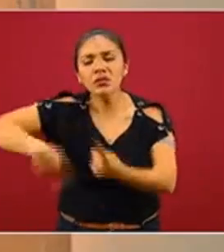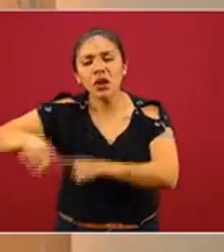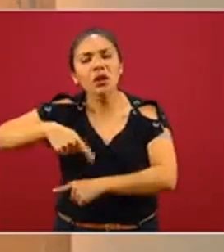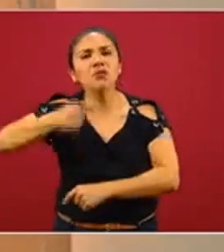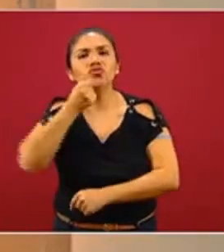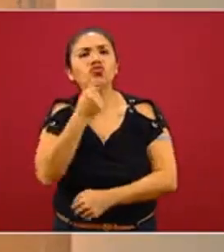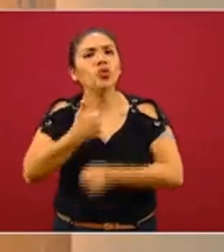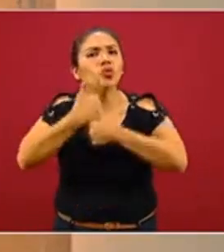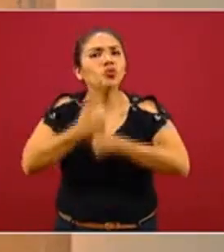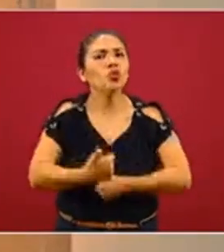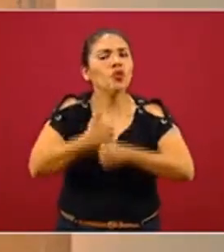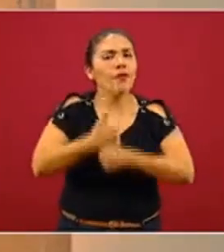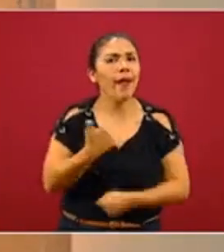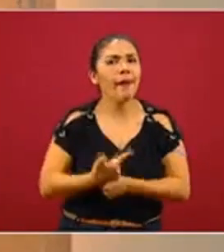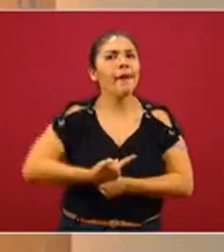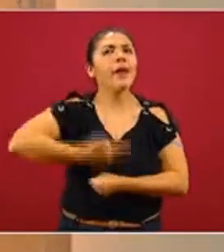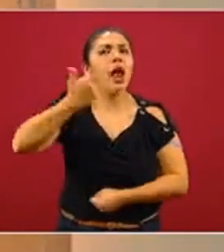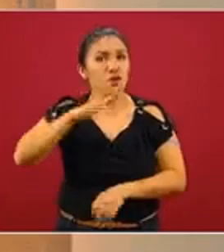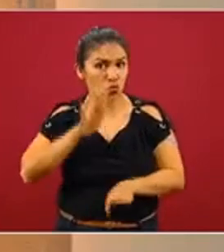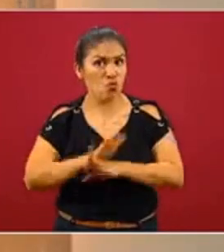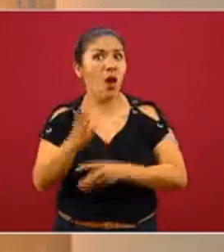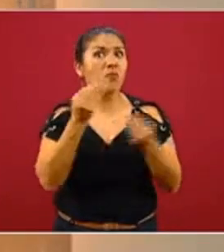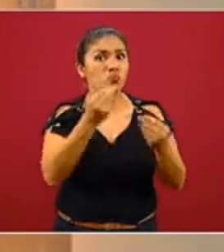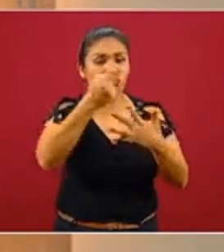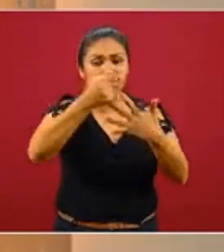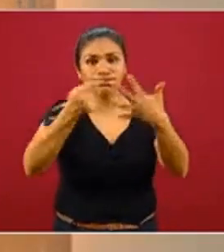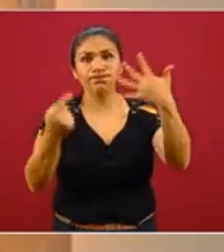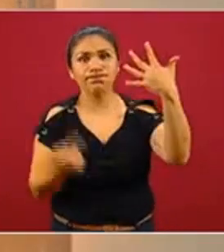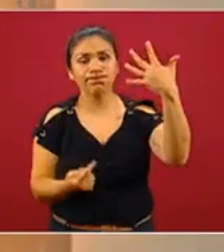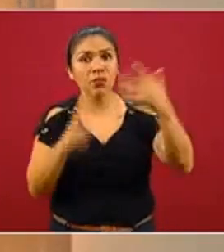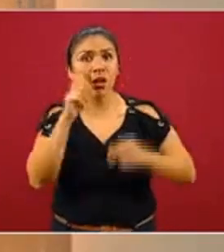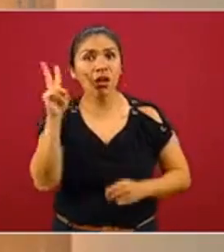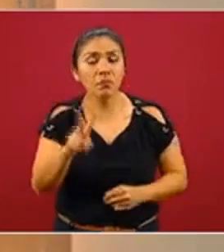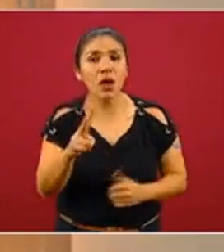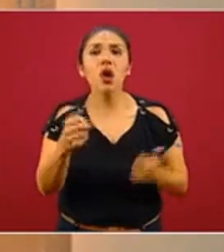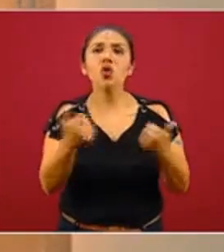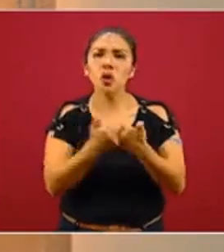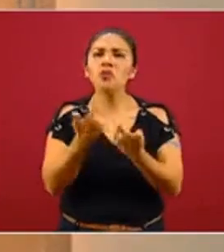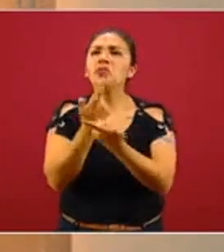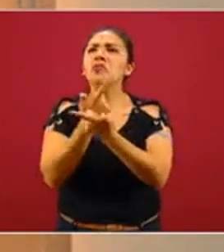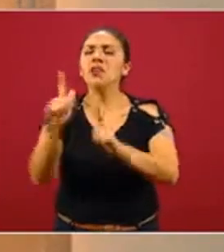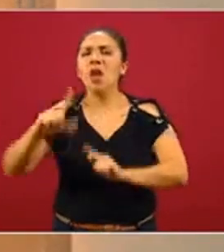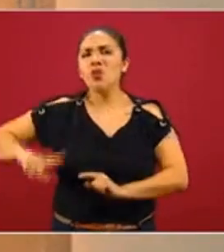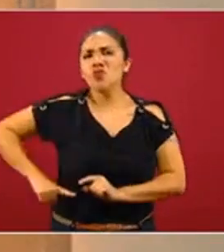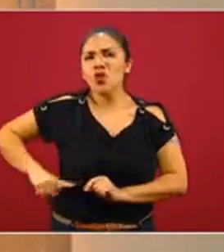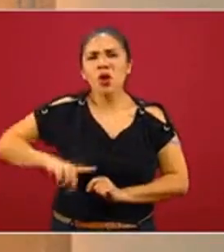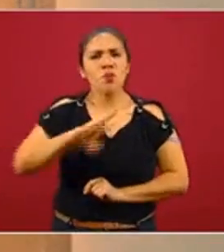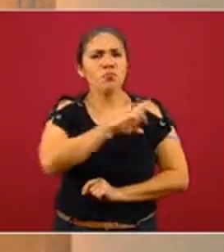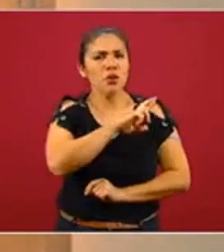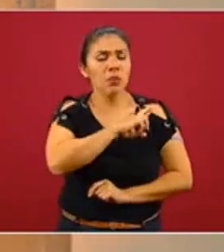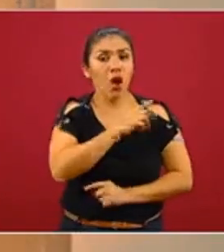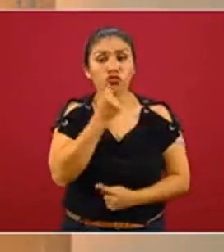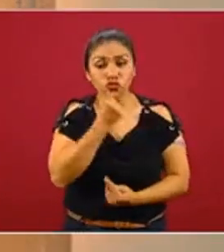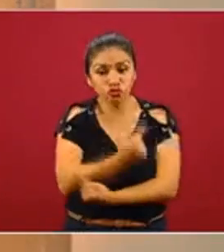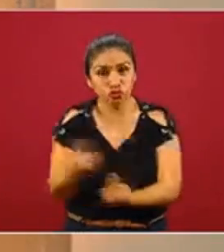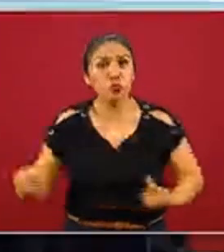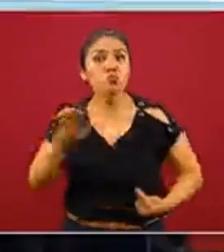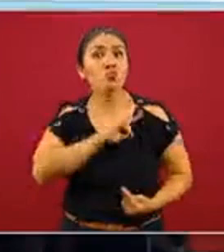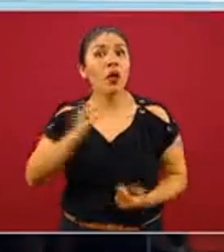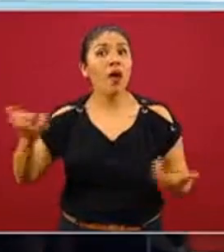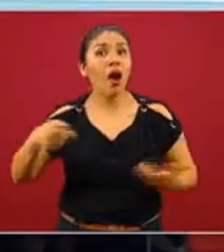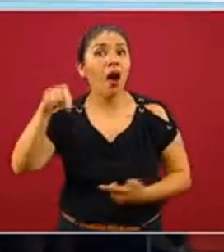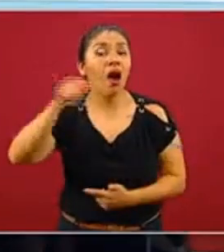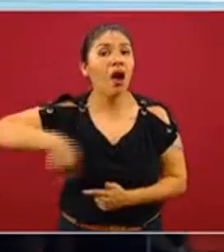la afectación que va a haber en muchos ámbitos de la vida pública y privada? Niños, niñas y adolescentes podrían hacerlo, y el tema